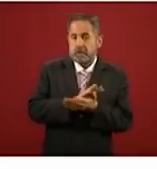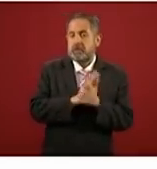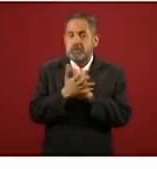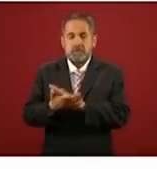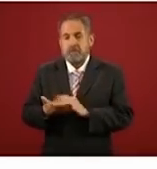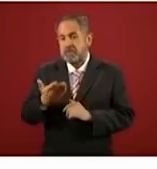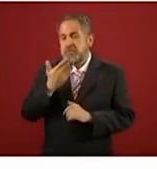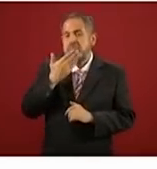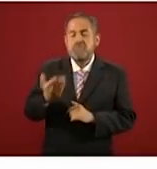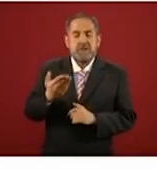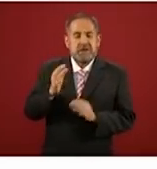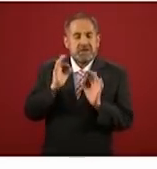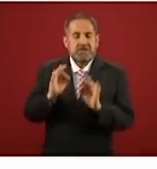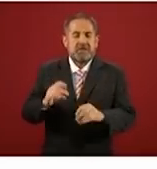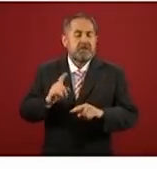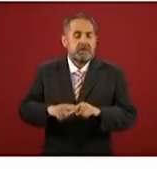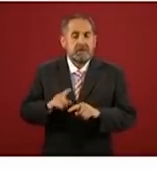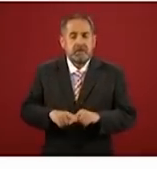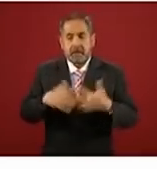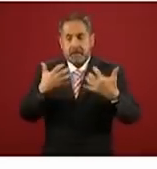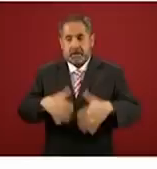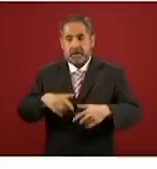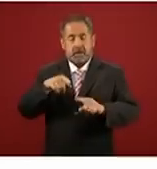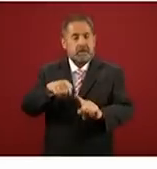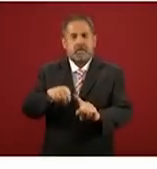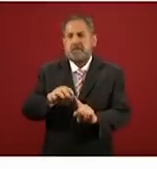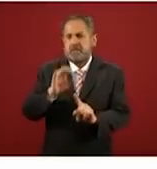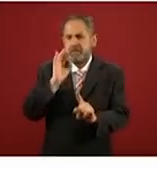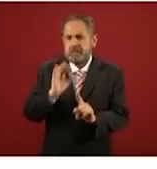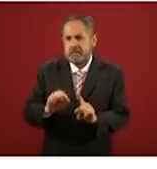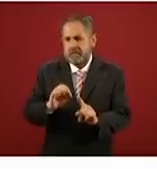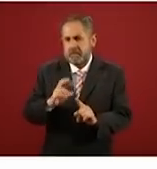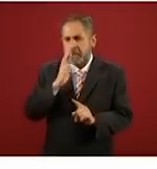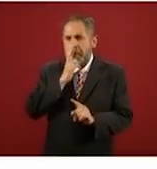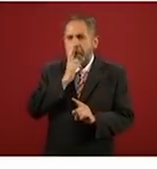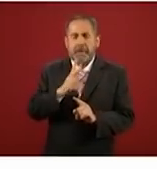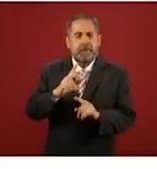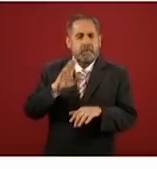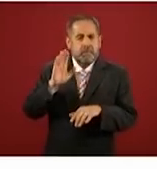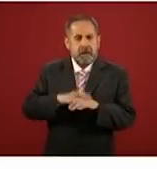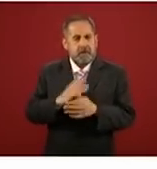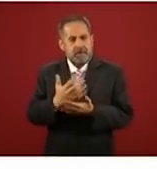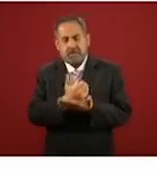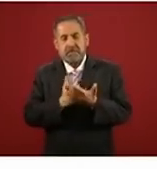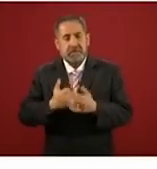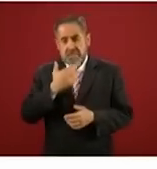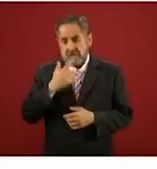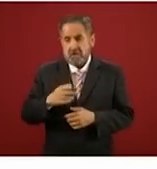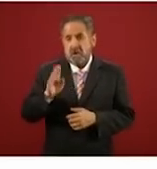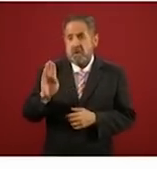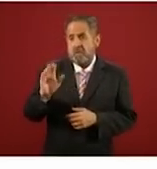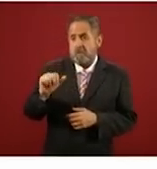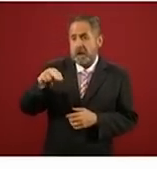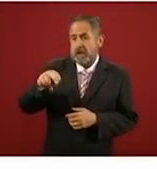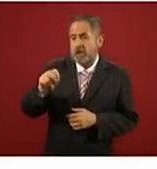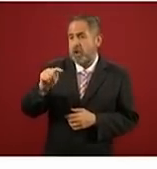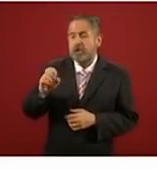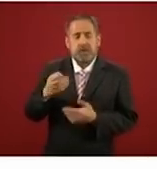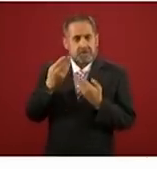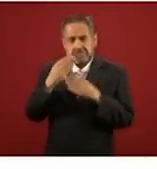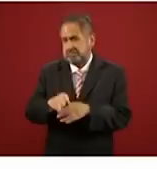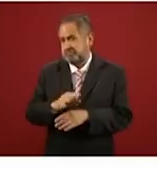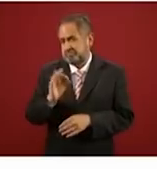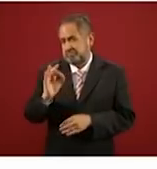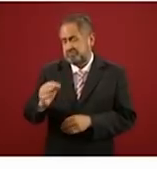nosotros tres factores mencionamos la empresa que en este caso quien está dándonos más es banorte el tipo de